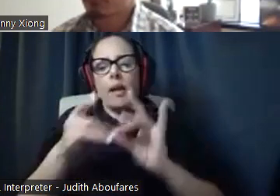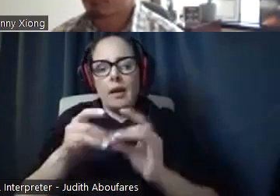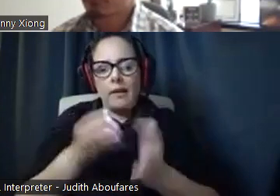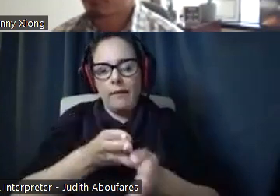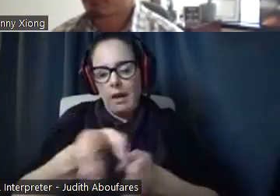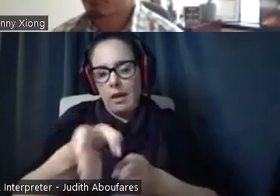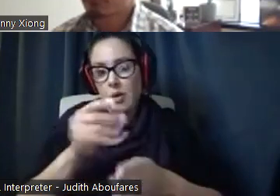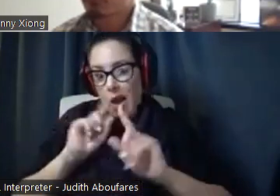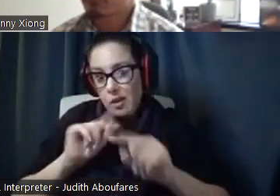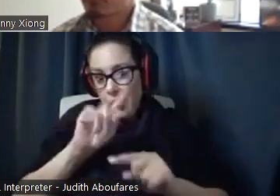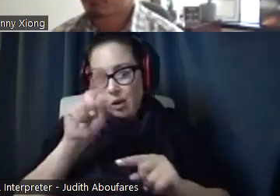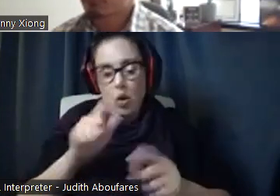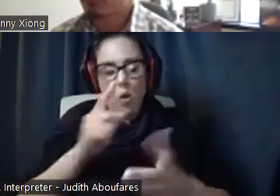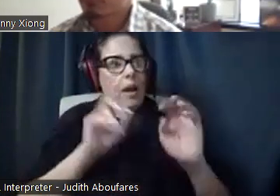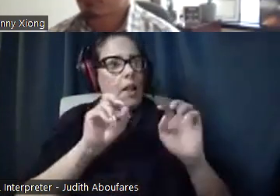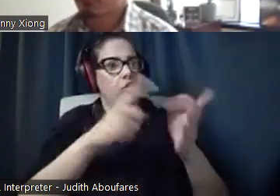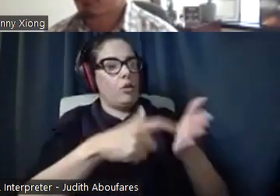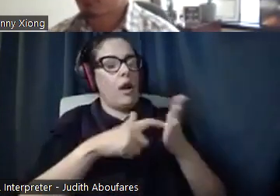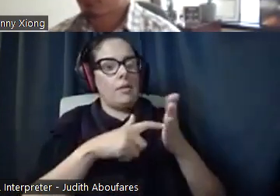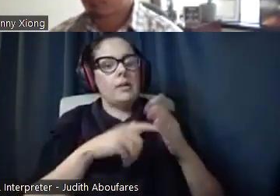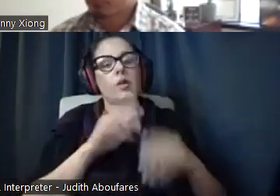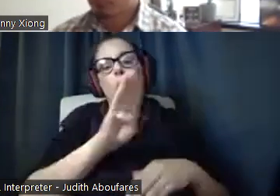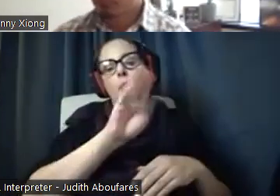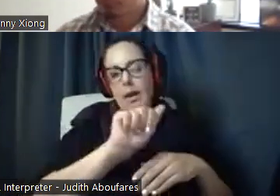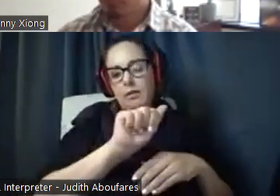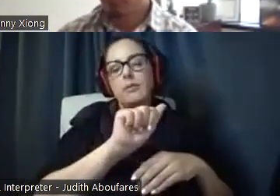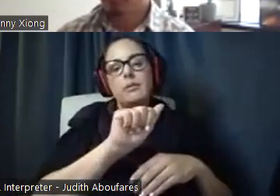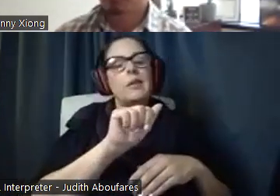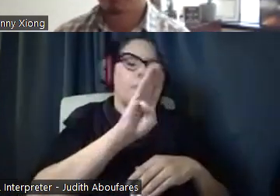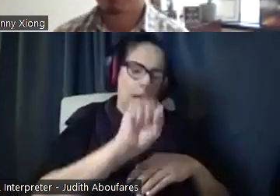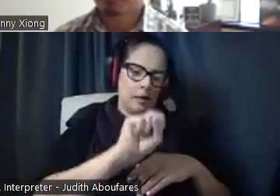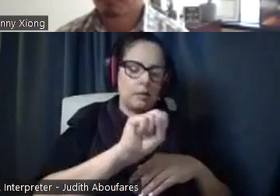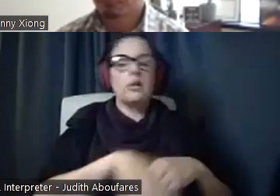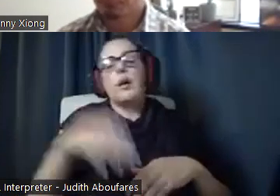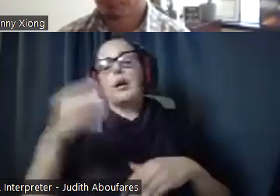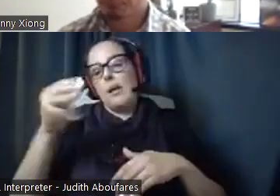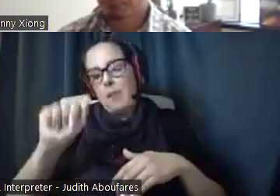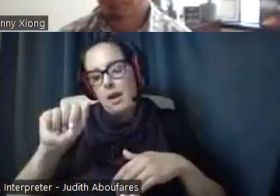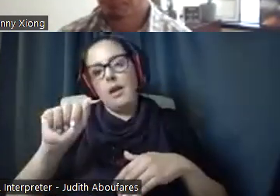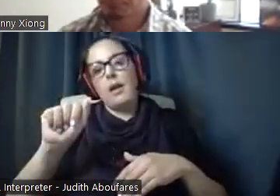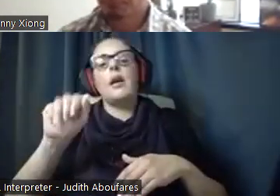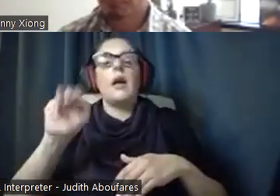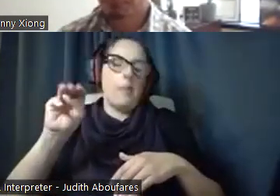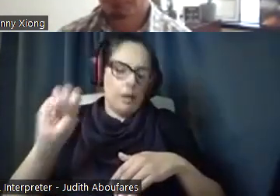bachilleratos o licenciaturas en lo que se refiere o también hasta maestrías.